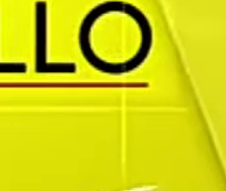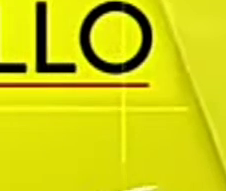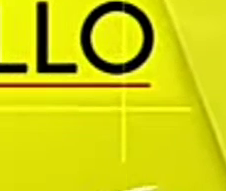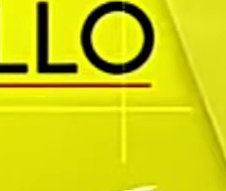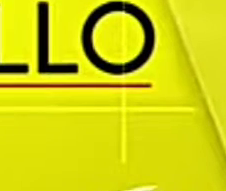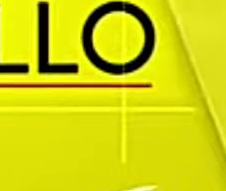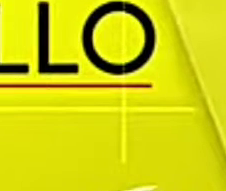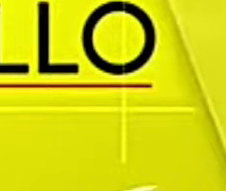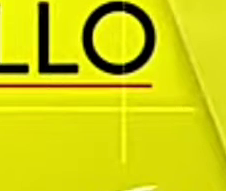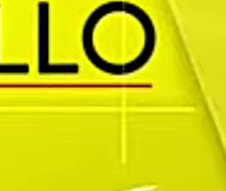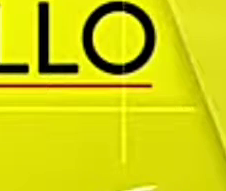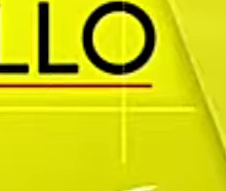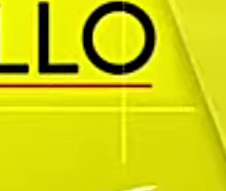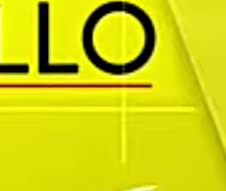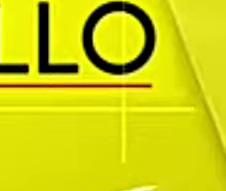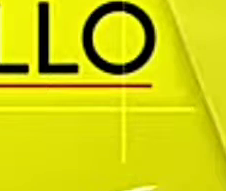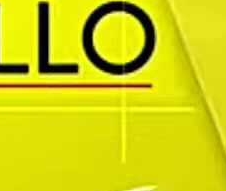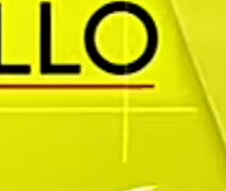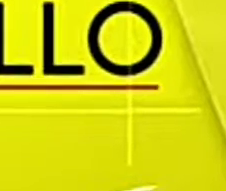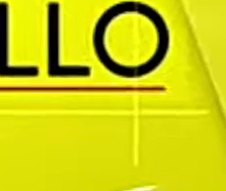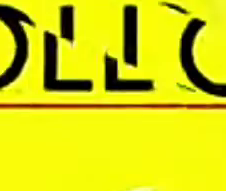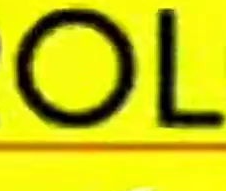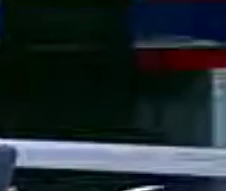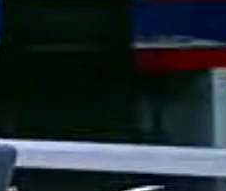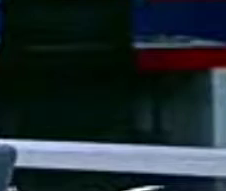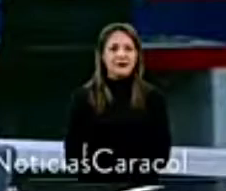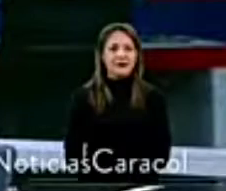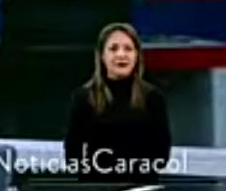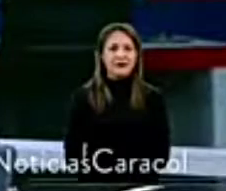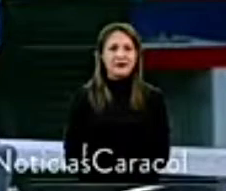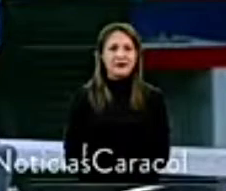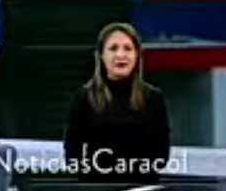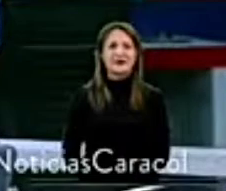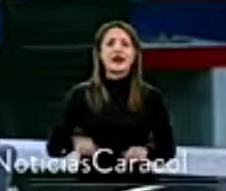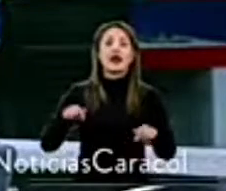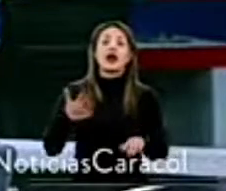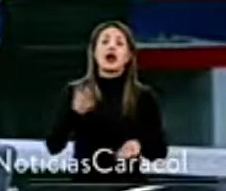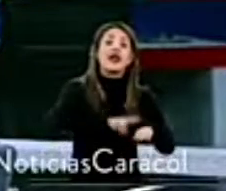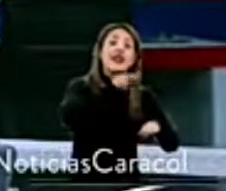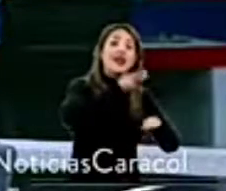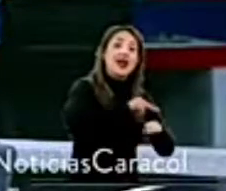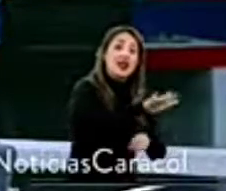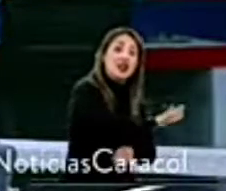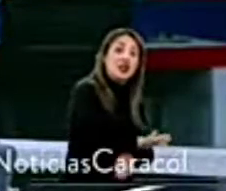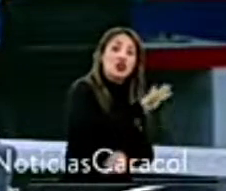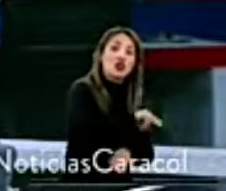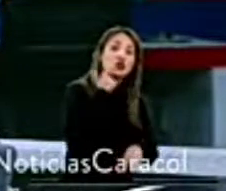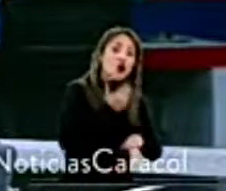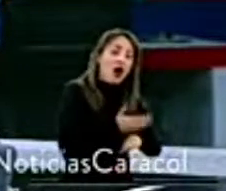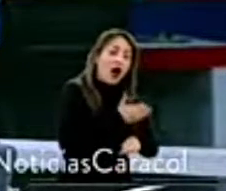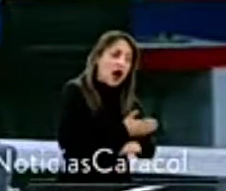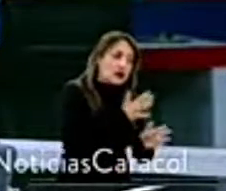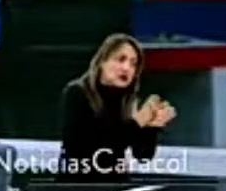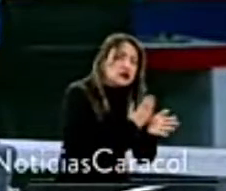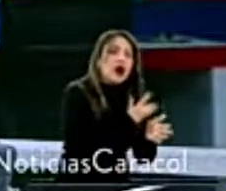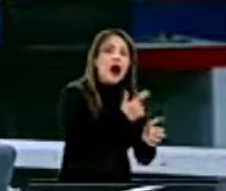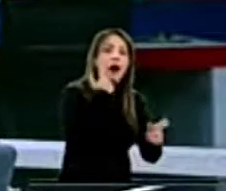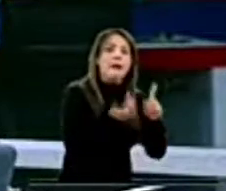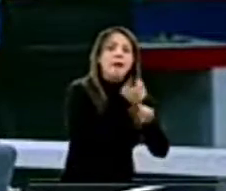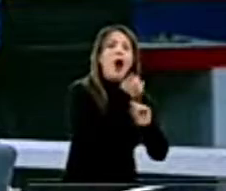Noticia en desarrollo en Noticias Caracol. En Nariño se conoció en las últimas horas una prueba de supervivencia